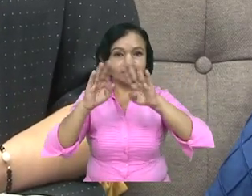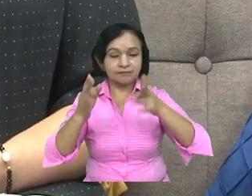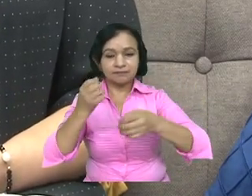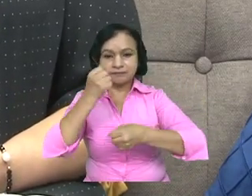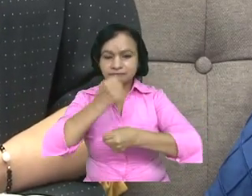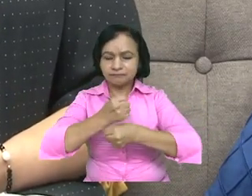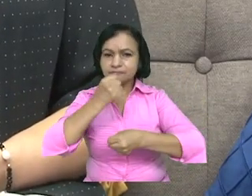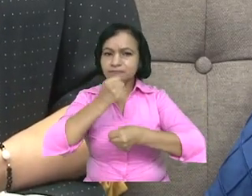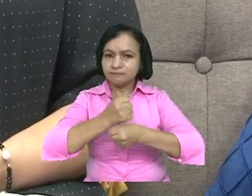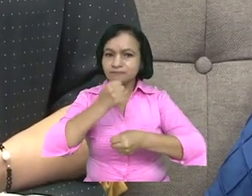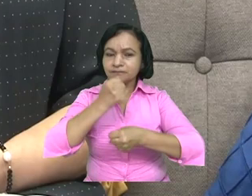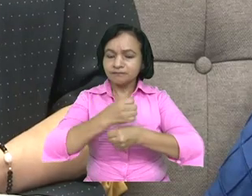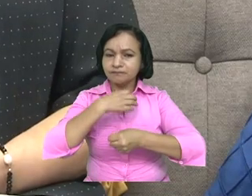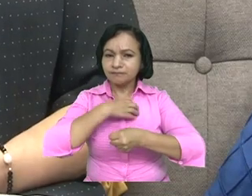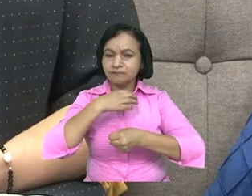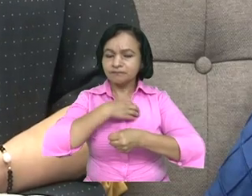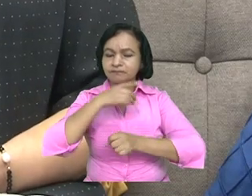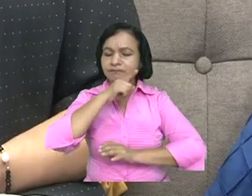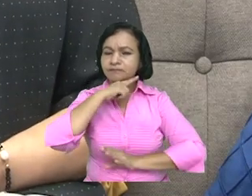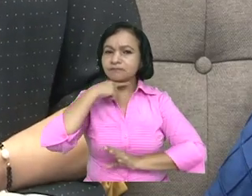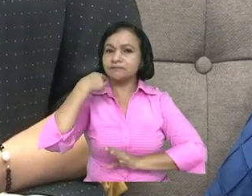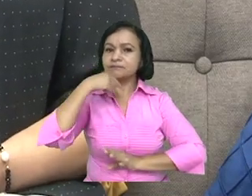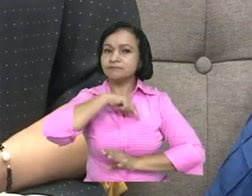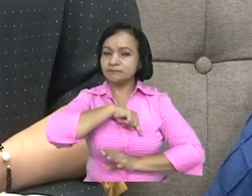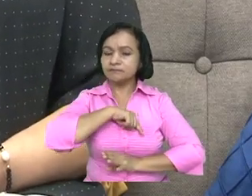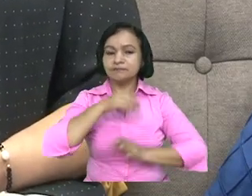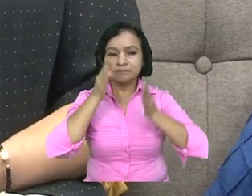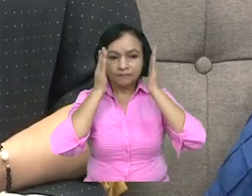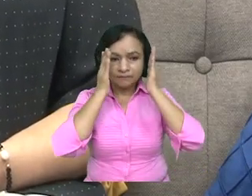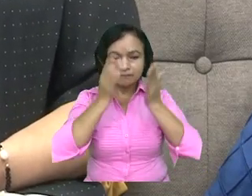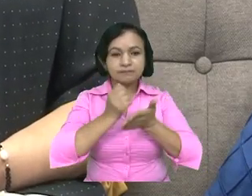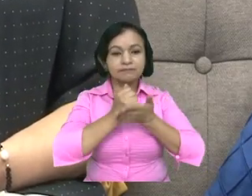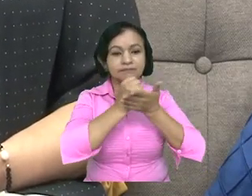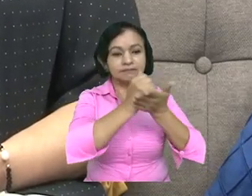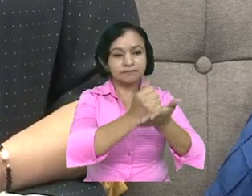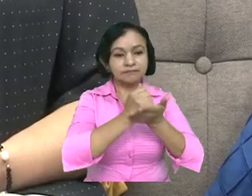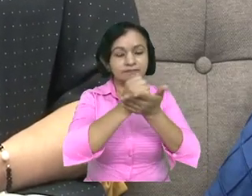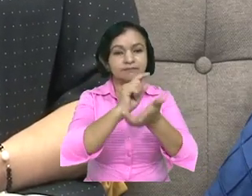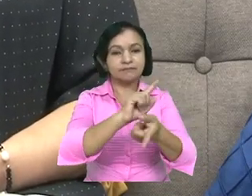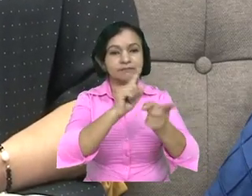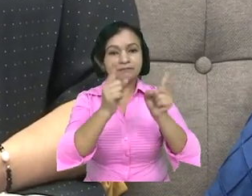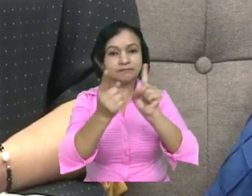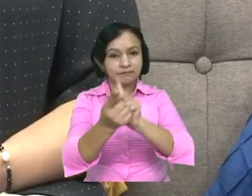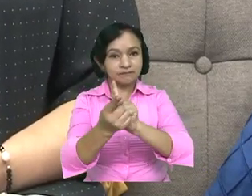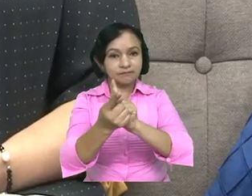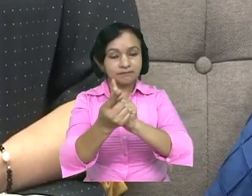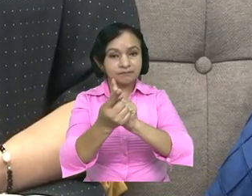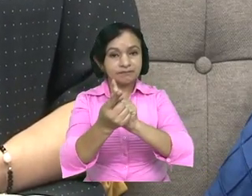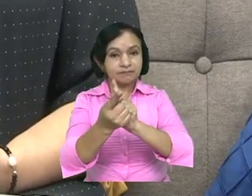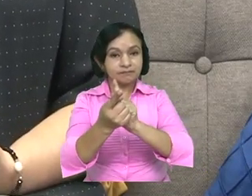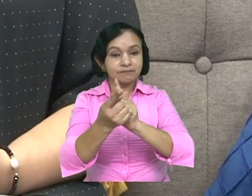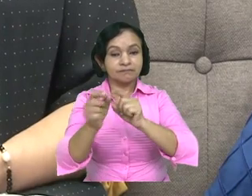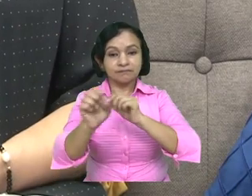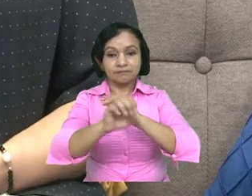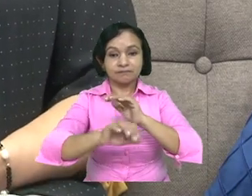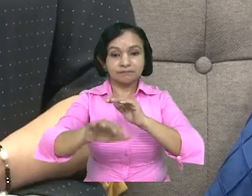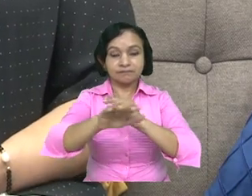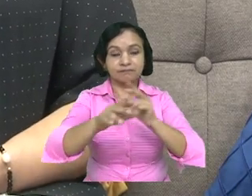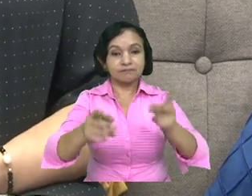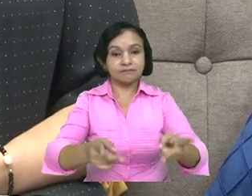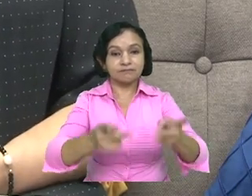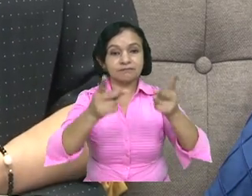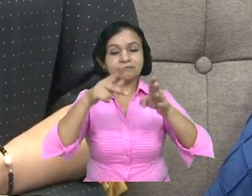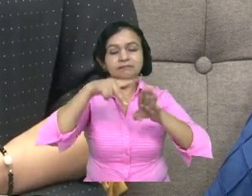trabajamos de manera consciente de que estamos contribuyendo a la transformación de nuestra sociedad y nuestras